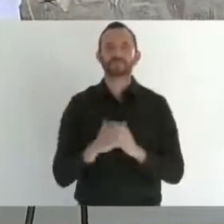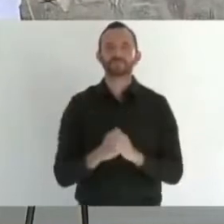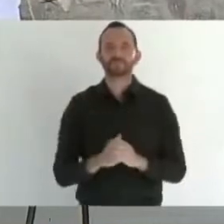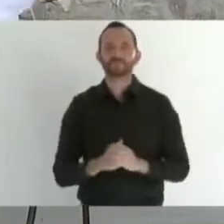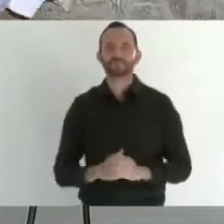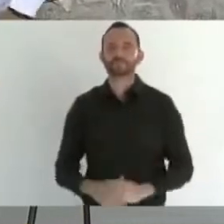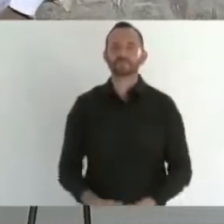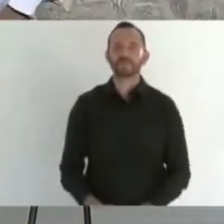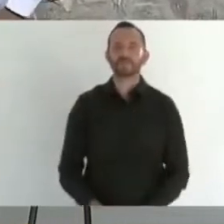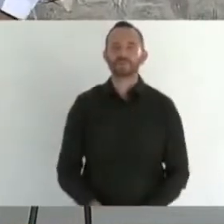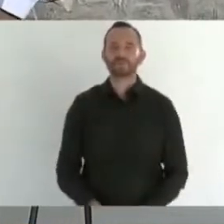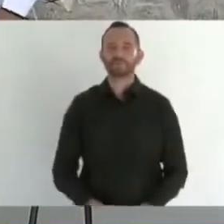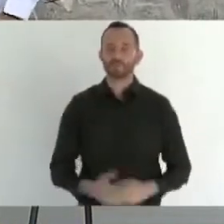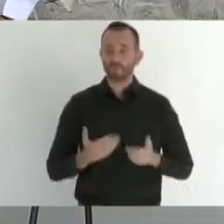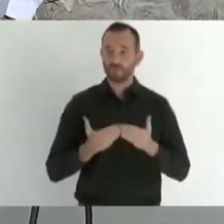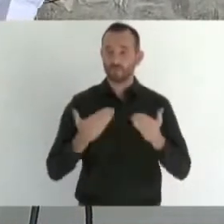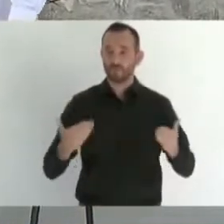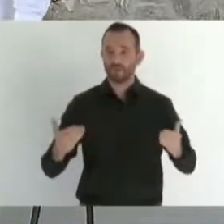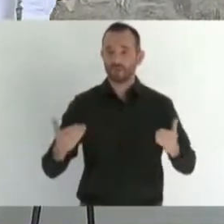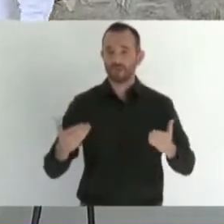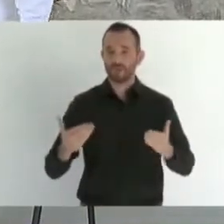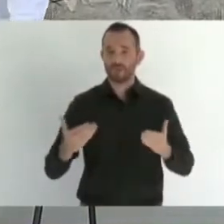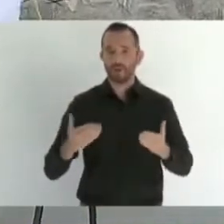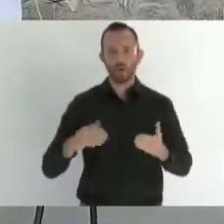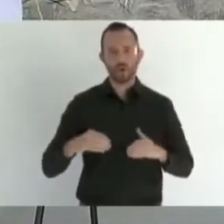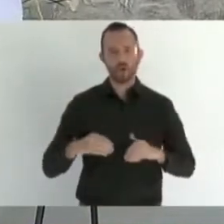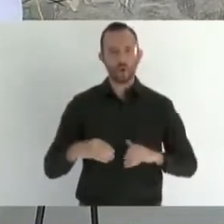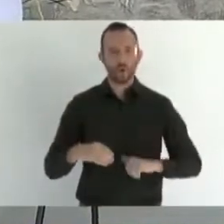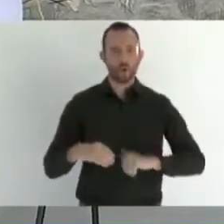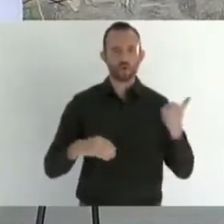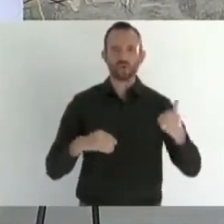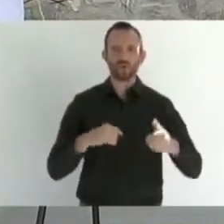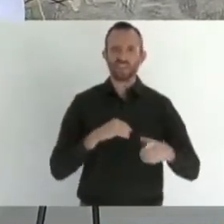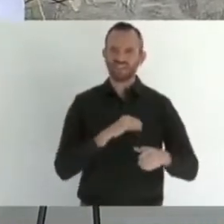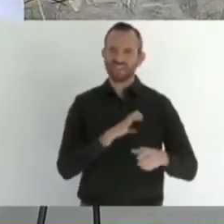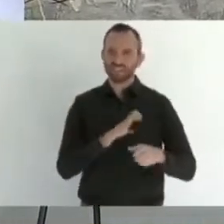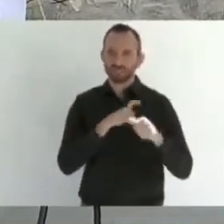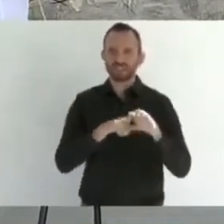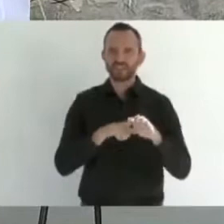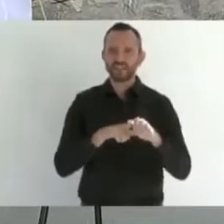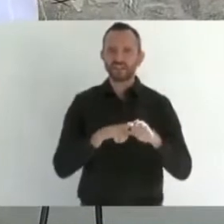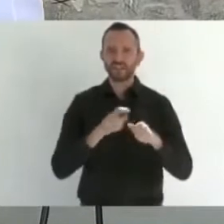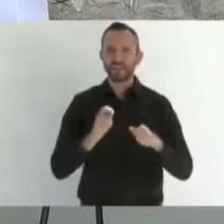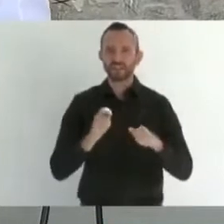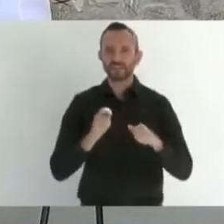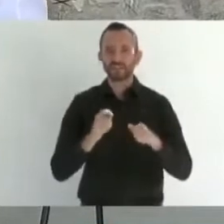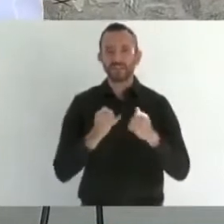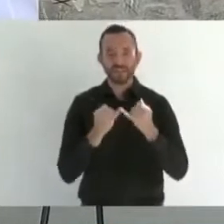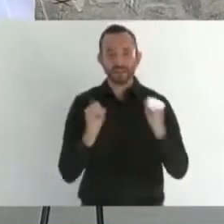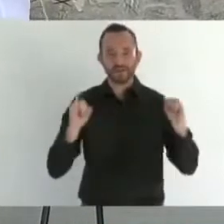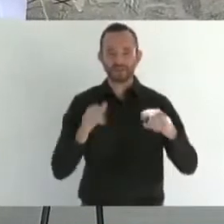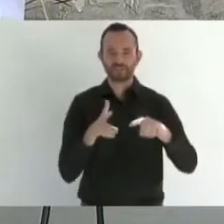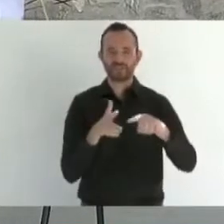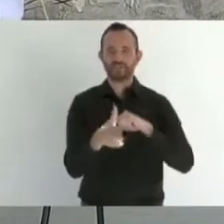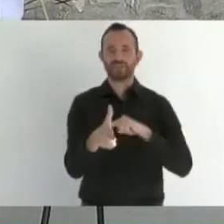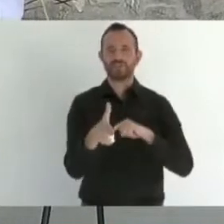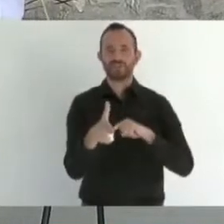a continuación en otro momento especial procedemos con el corte del listón a cargo de la línea de honor